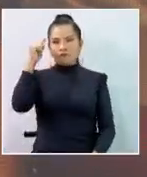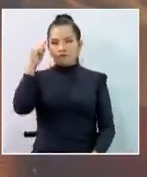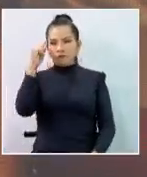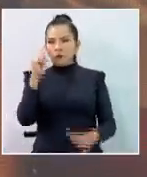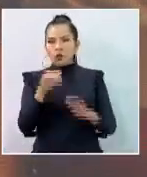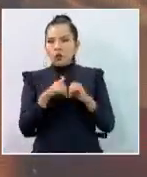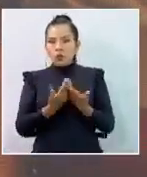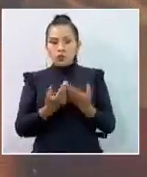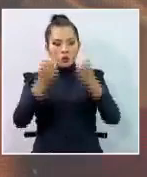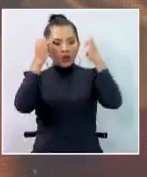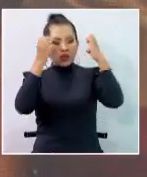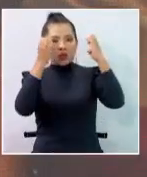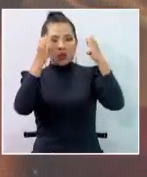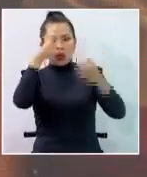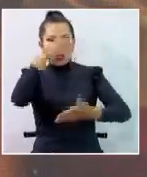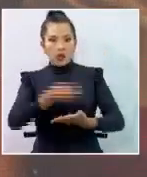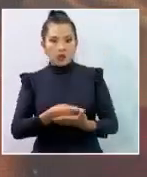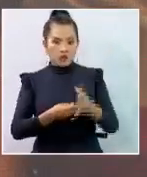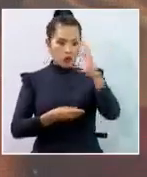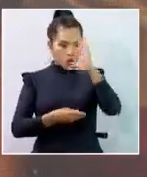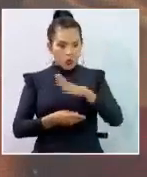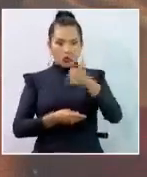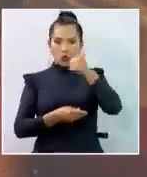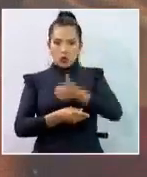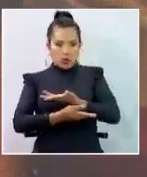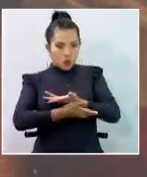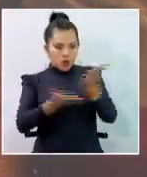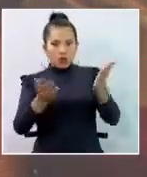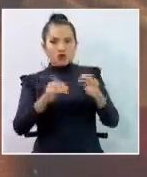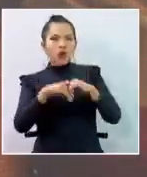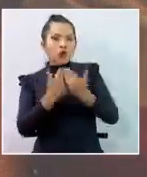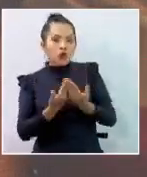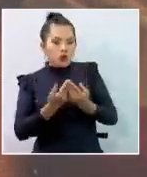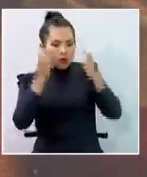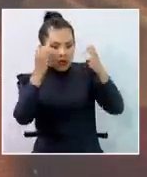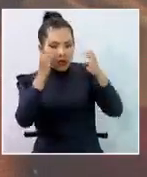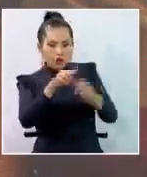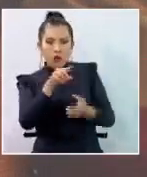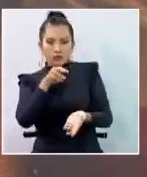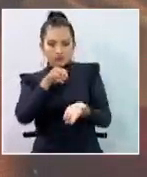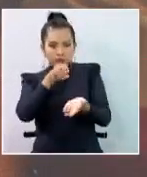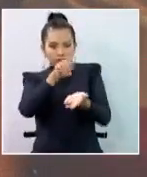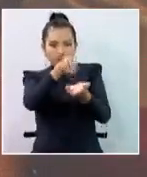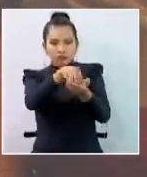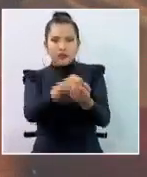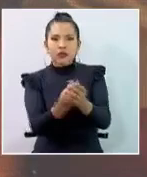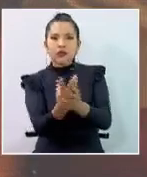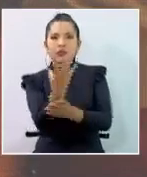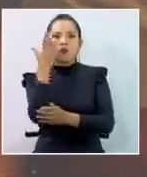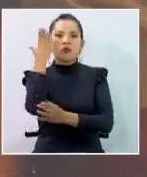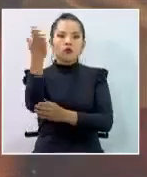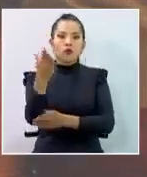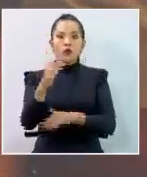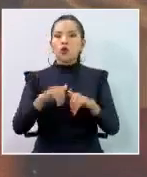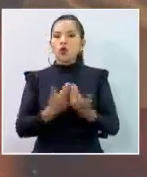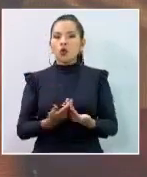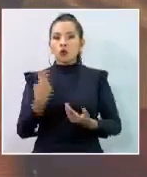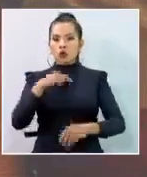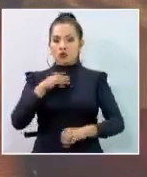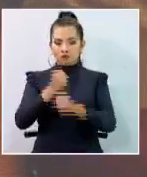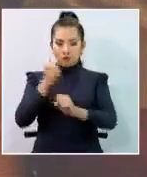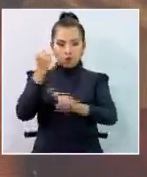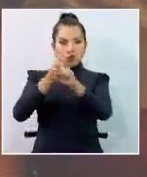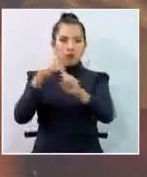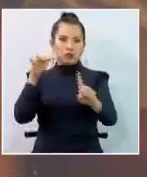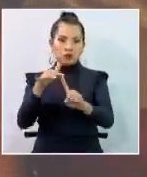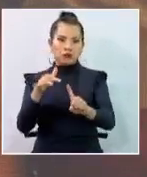estamos educando a nuestros hijos, cuál es la semilla que estamos sembrando, cómo estamos luchando contra la violencia.